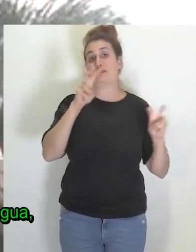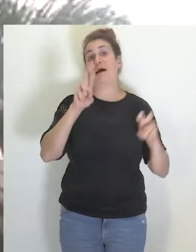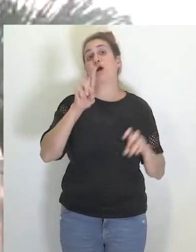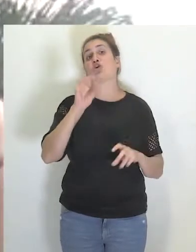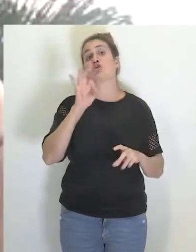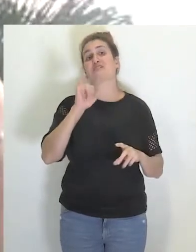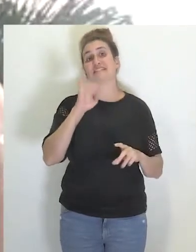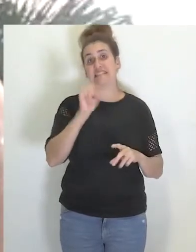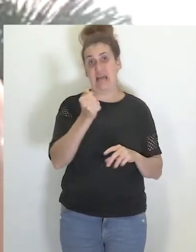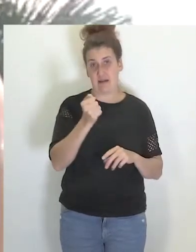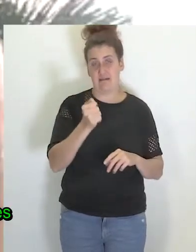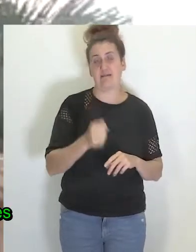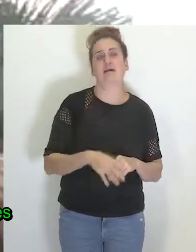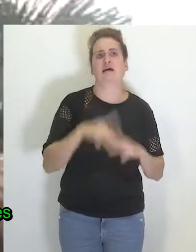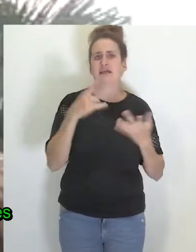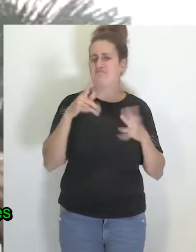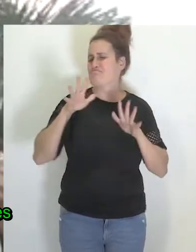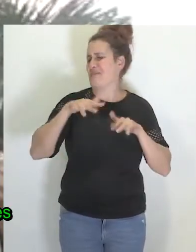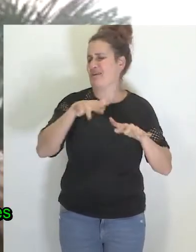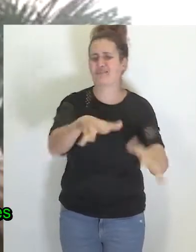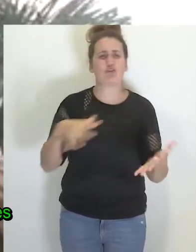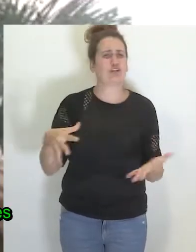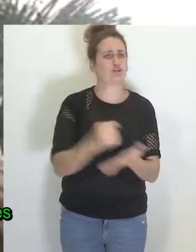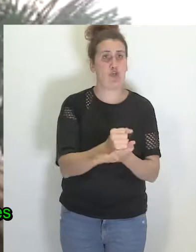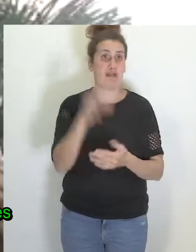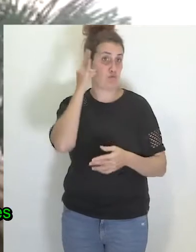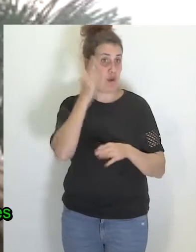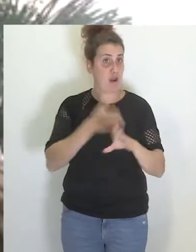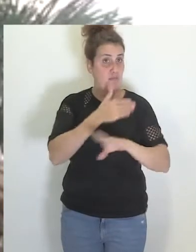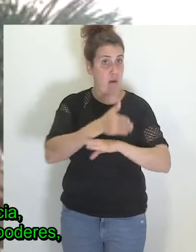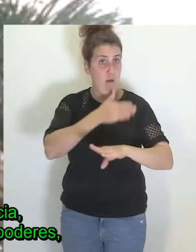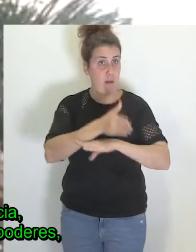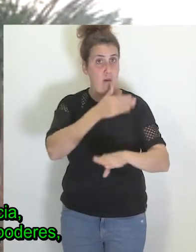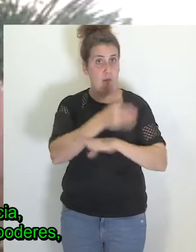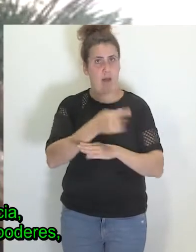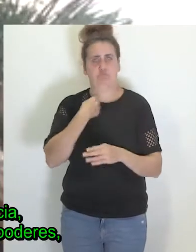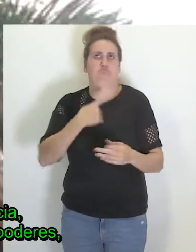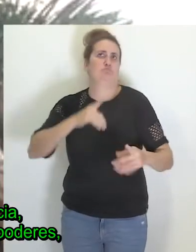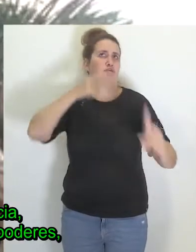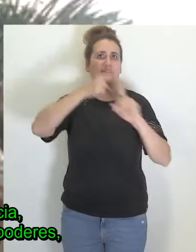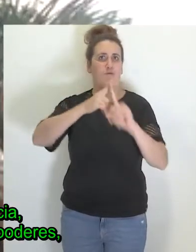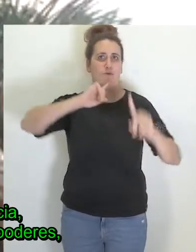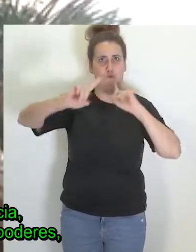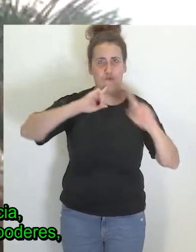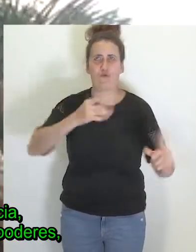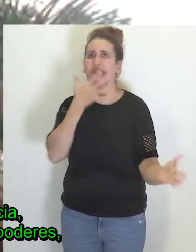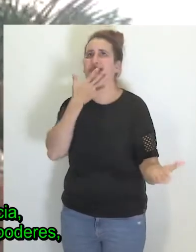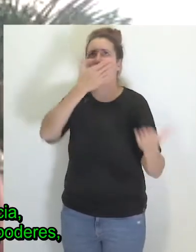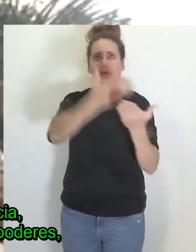de Rosita. En todas las manifestaciones que íbamos las mujeres a protestar, a